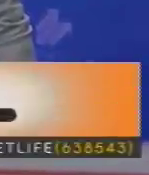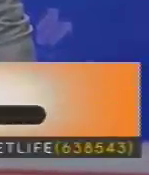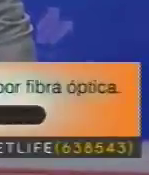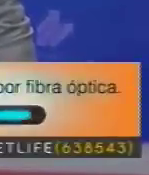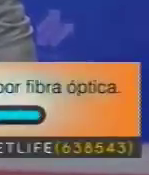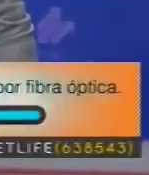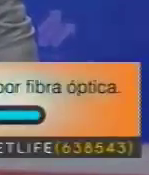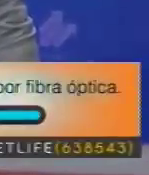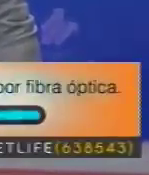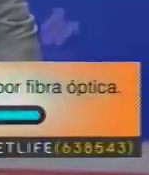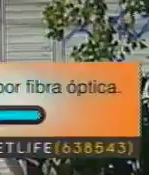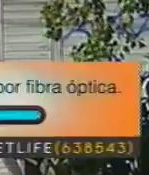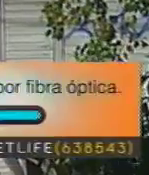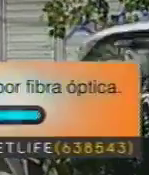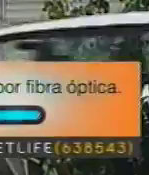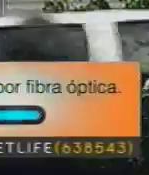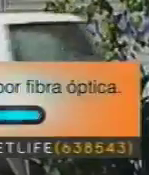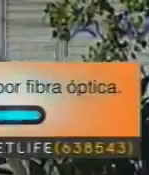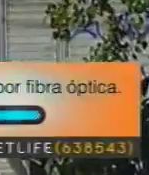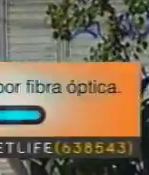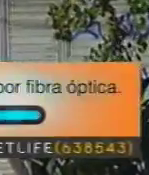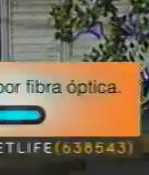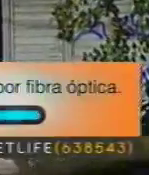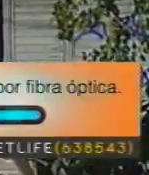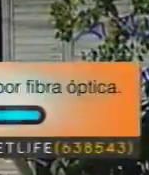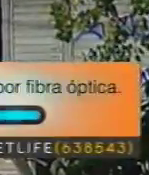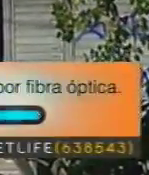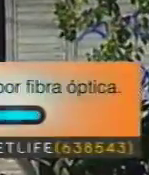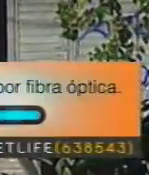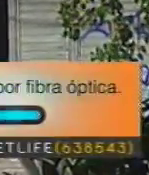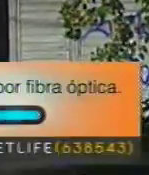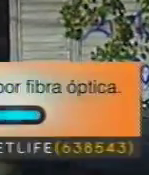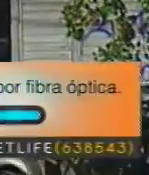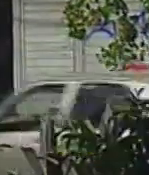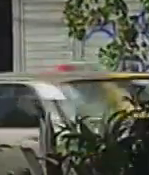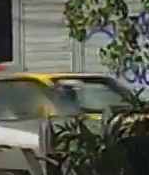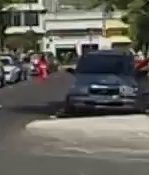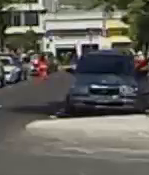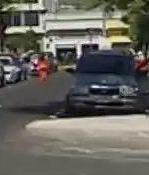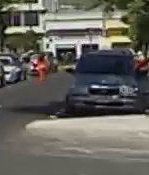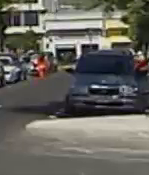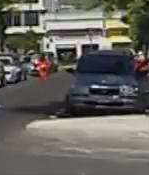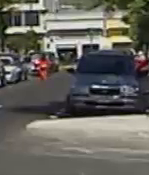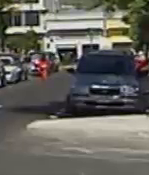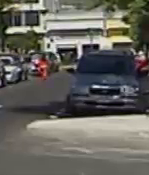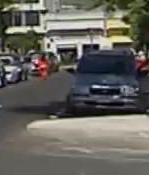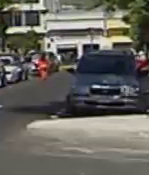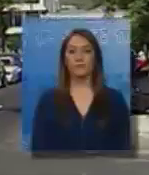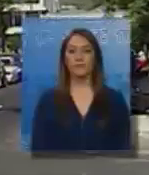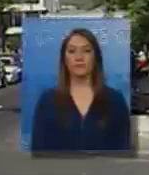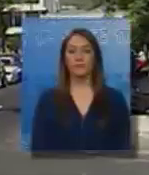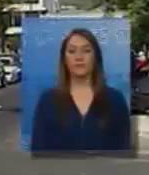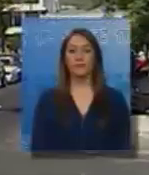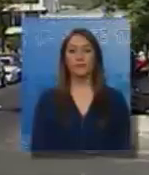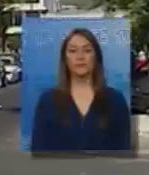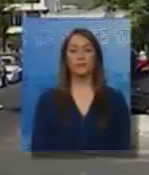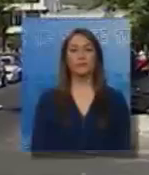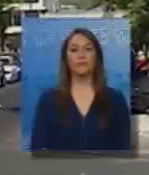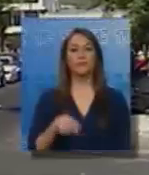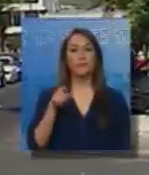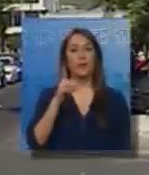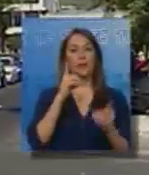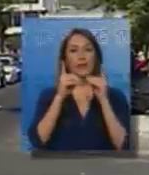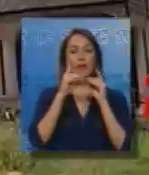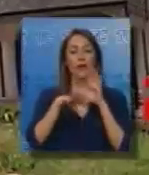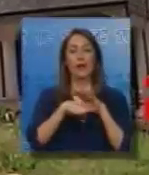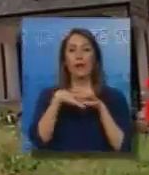noticia fue confirmada por el canciller ecuatoriano Ricardo Patiño, quien además informó que la primera cita de diálogo será en Ecuador, en las instalaciones